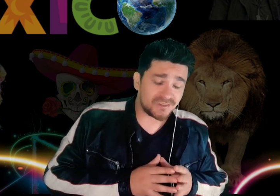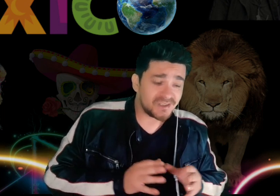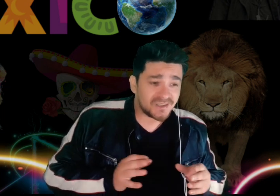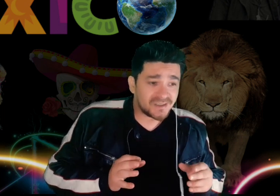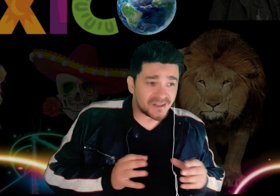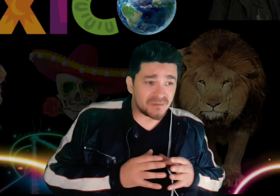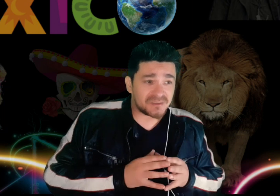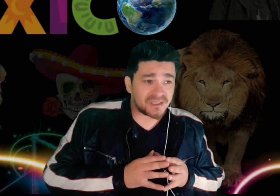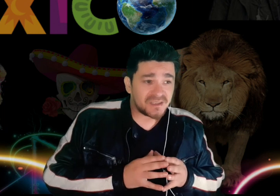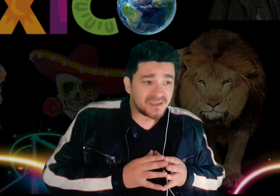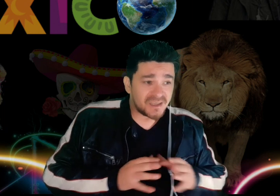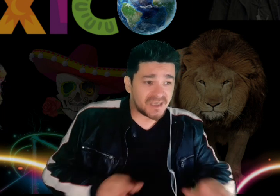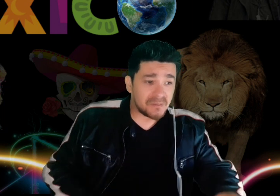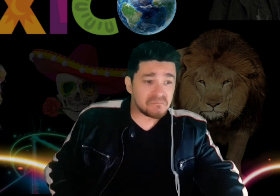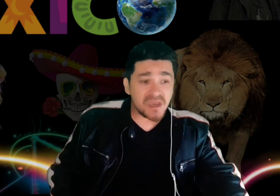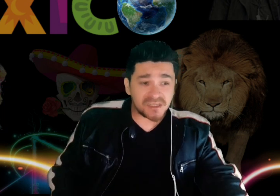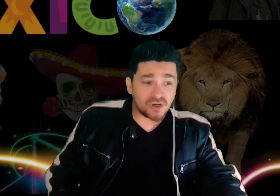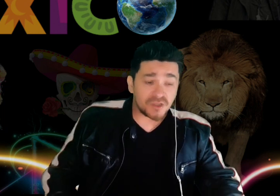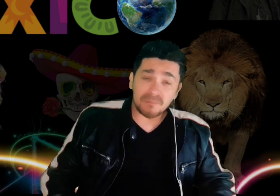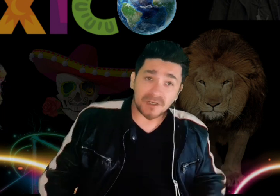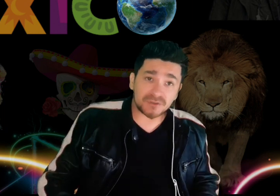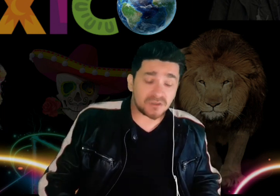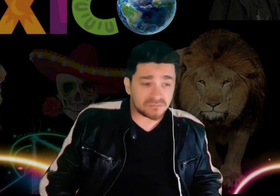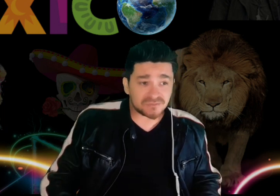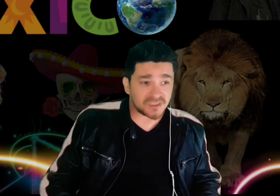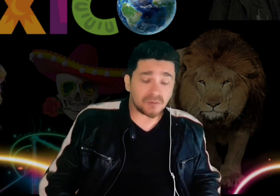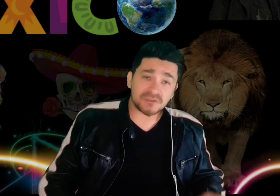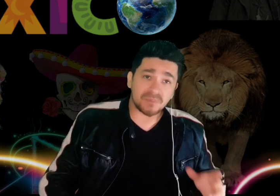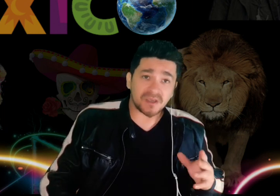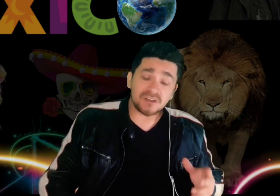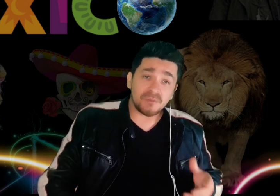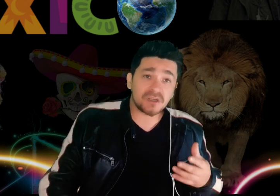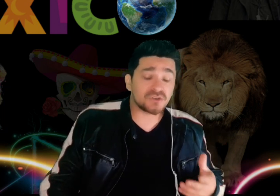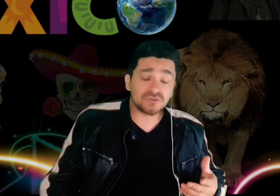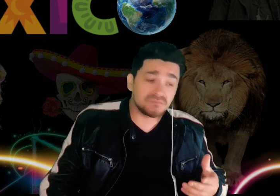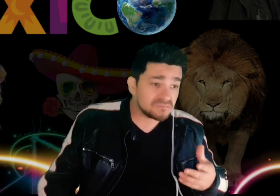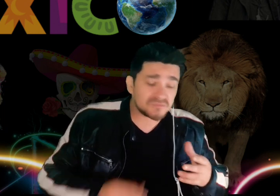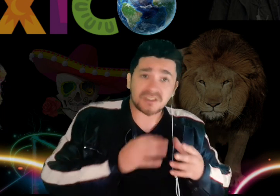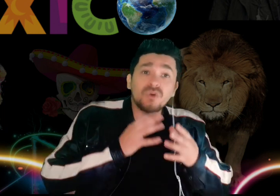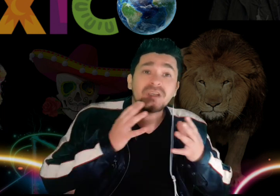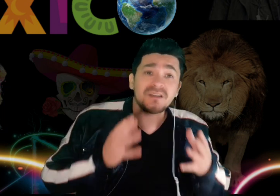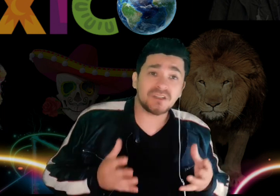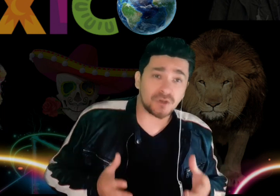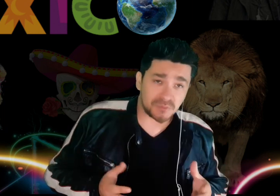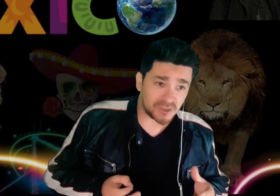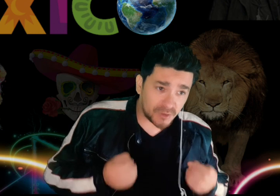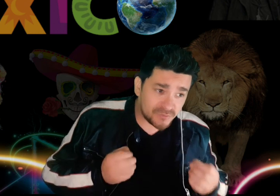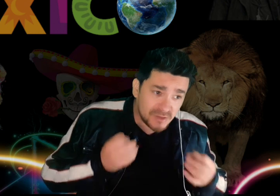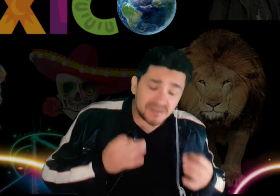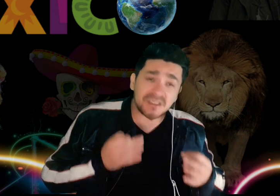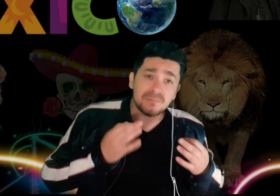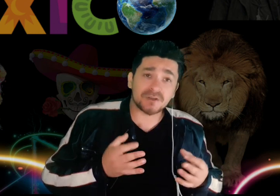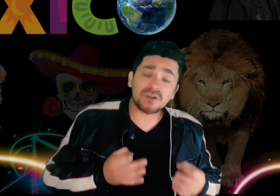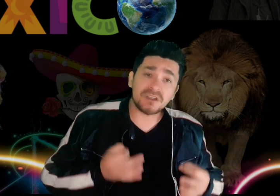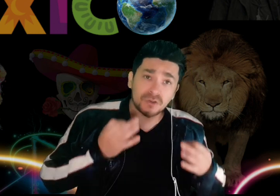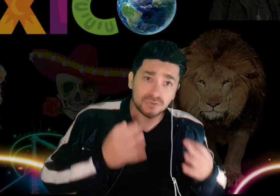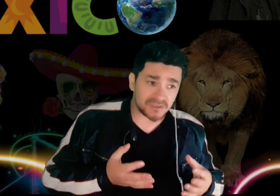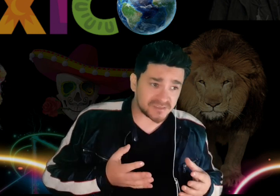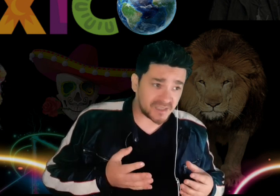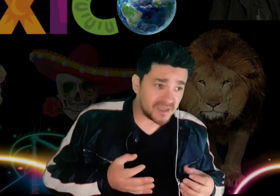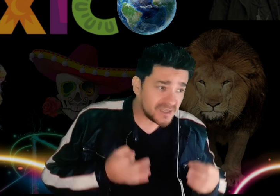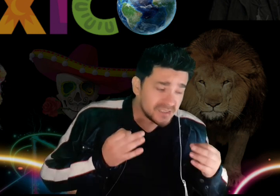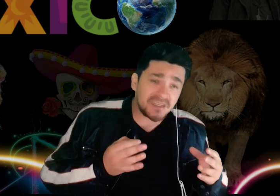hicieron, ¿no? Realmente México despertó. Sí, como siempre les digo, México es un gigante dormido. Bueno, finalmente despertó y